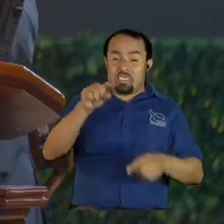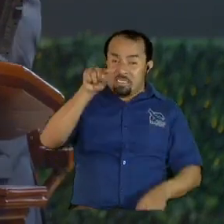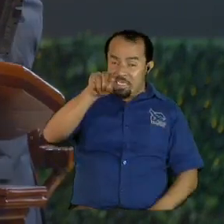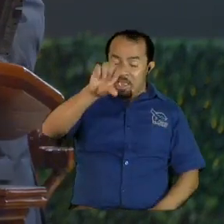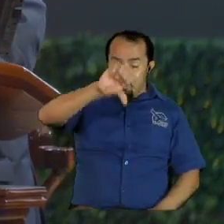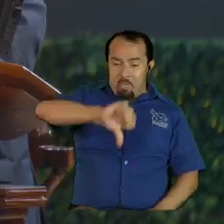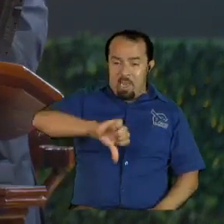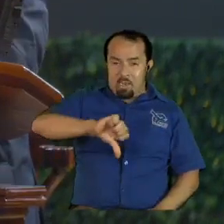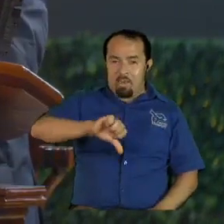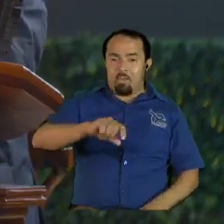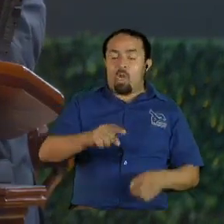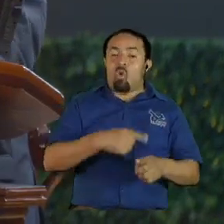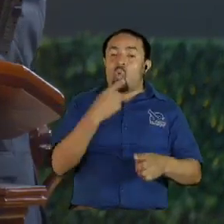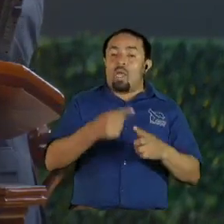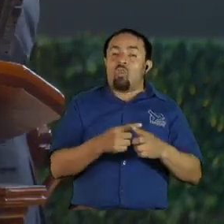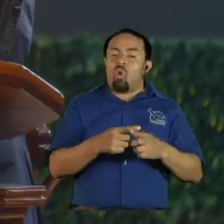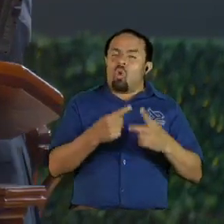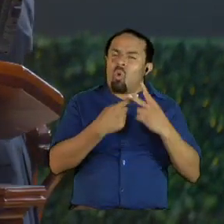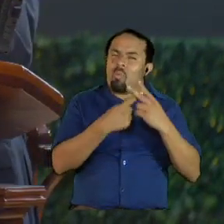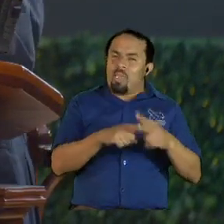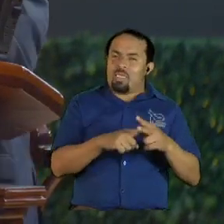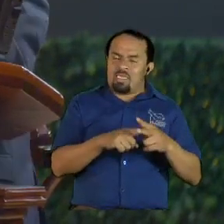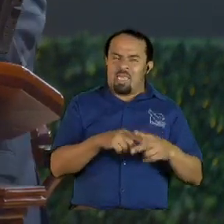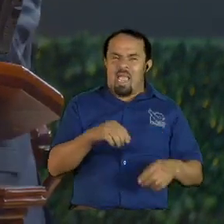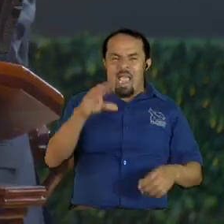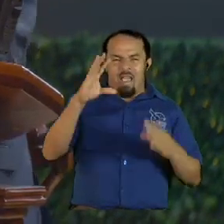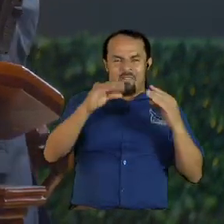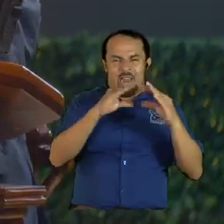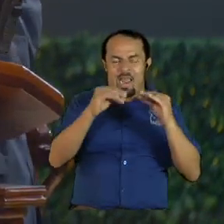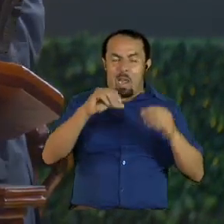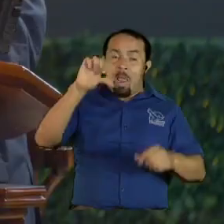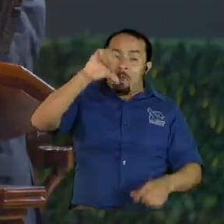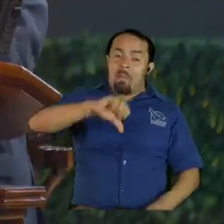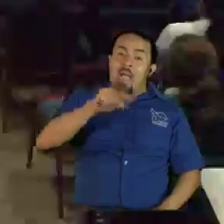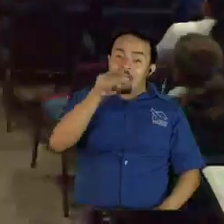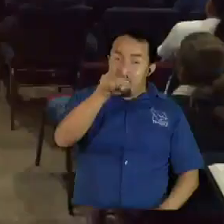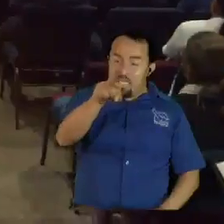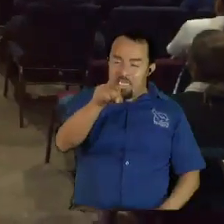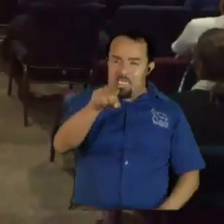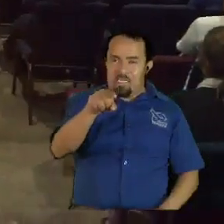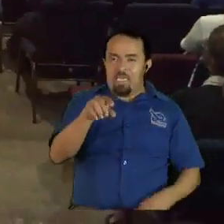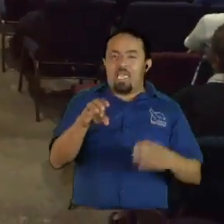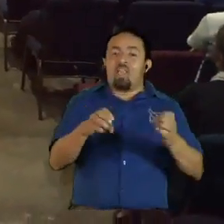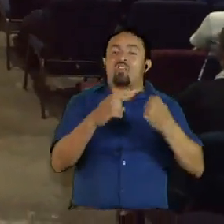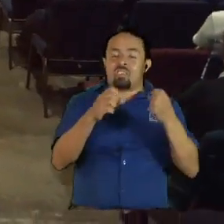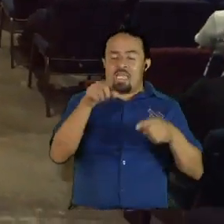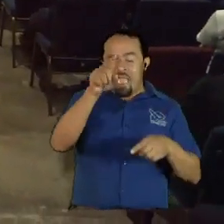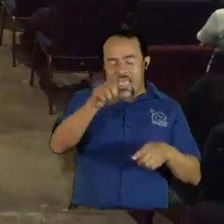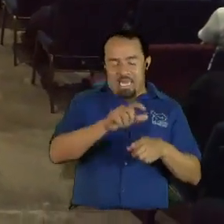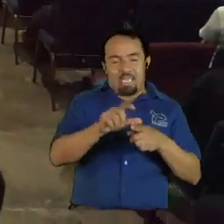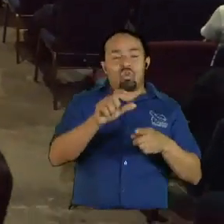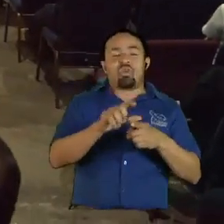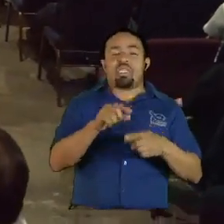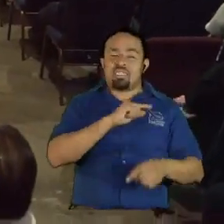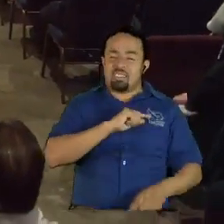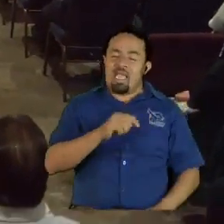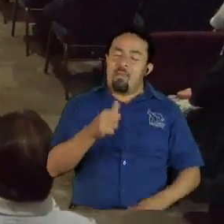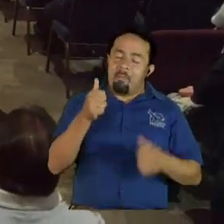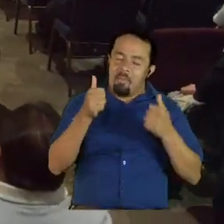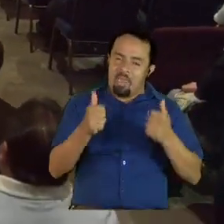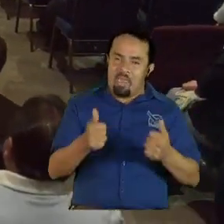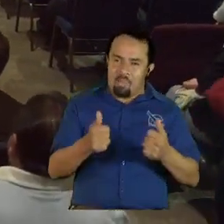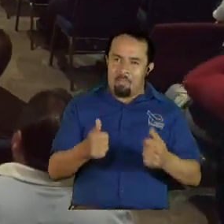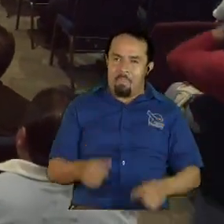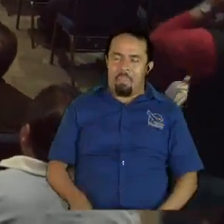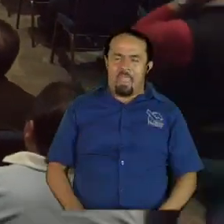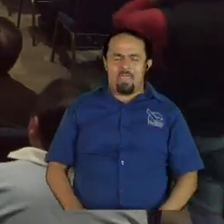Pero cuando te empiecen a, sí, que esa es una, que esa es una, y sin razón, la cosa va bien. Yo